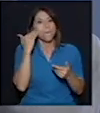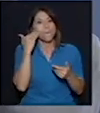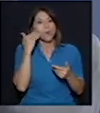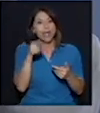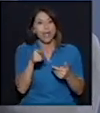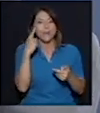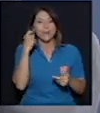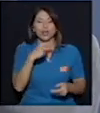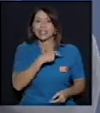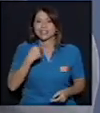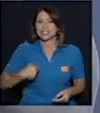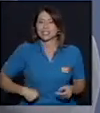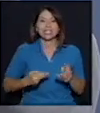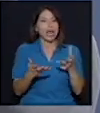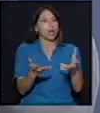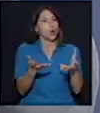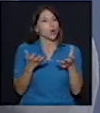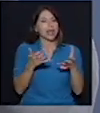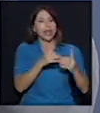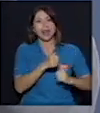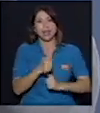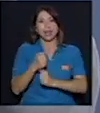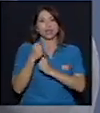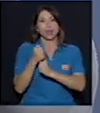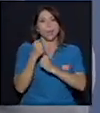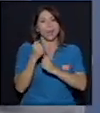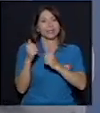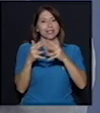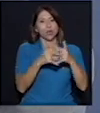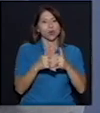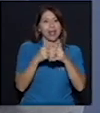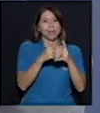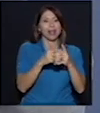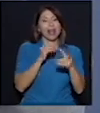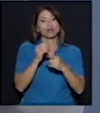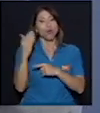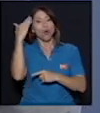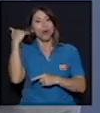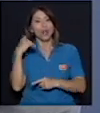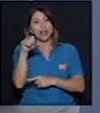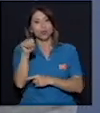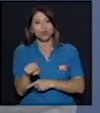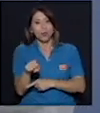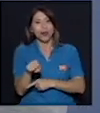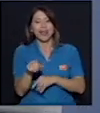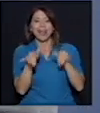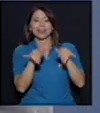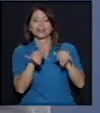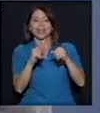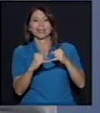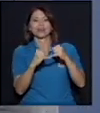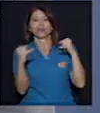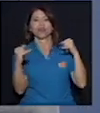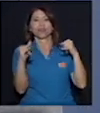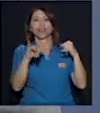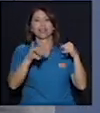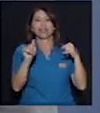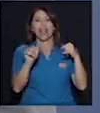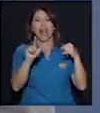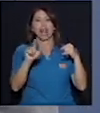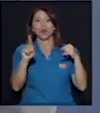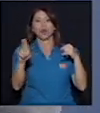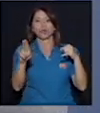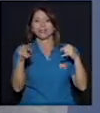por nada del mundo que tropas norteamericanas y de Corea del Sur estén en su frontera, en el Yalu. Siempre quiere tener esta especie